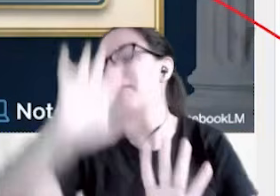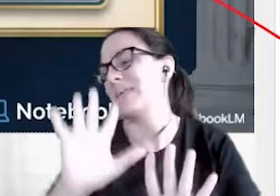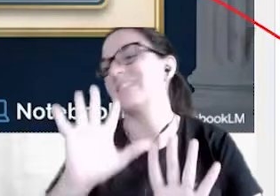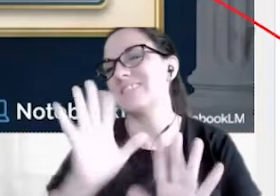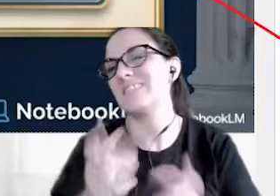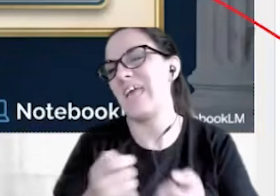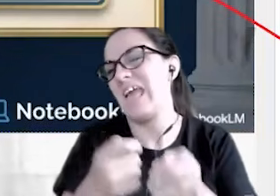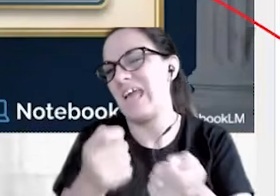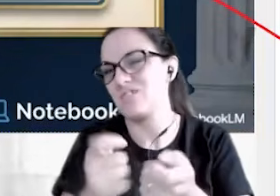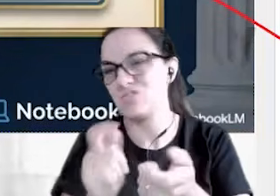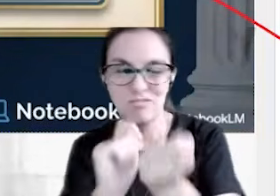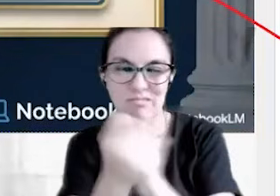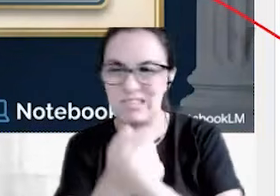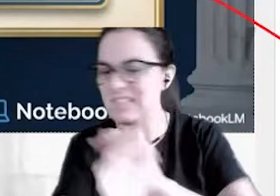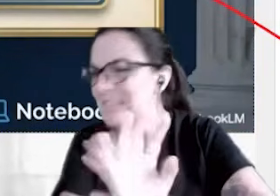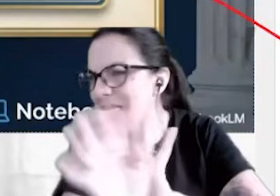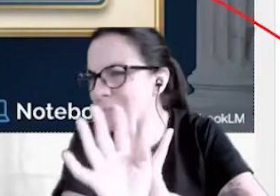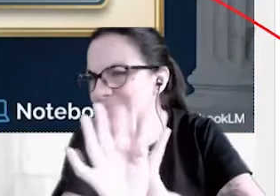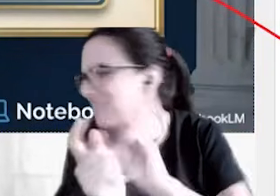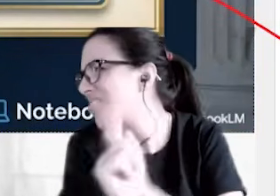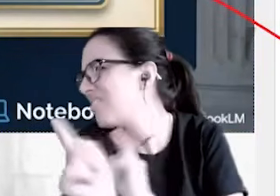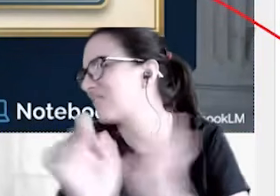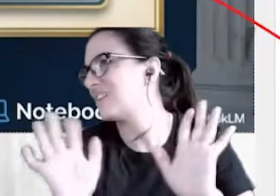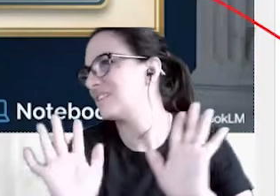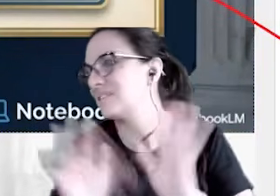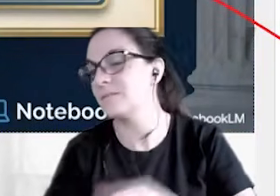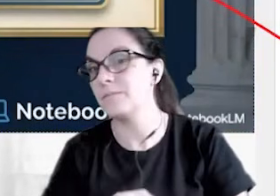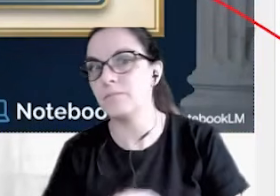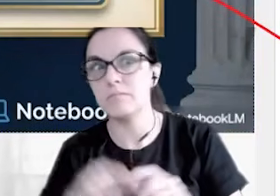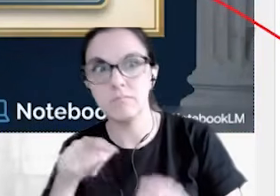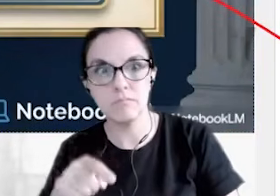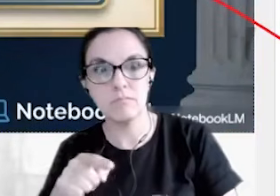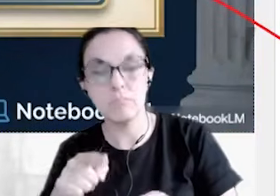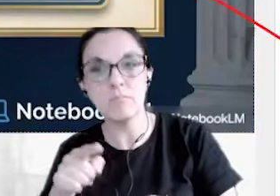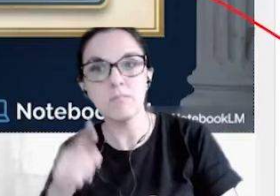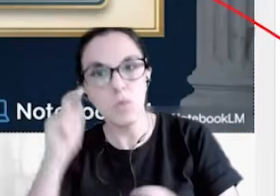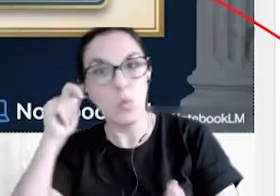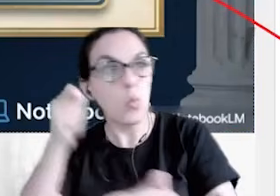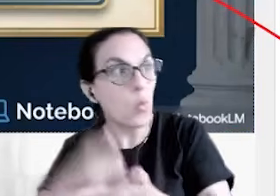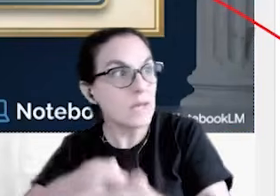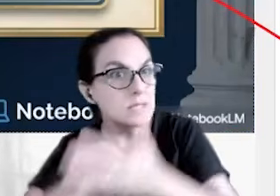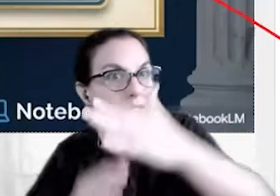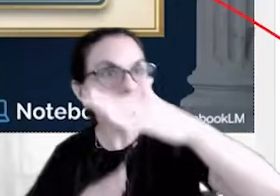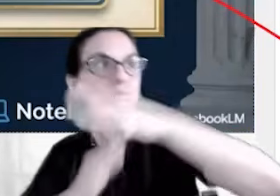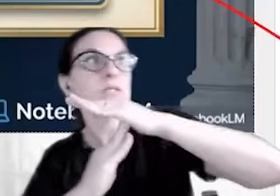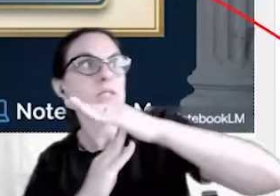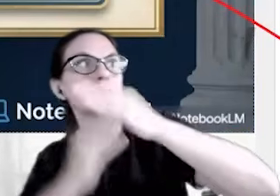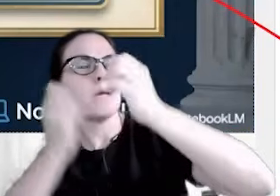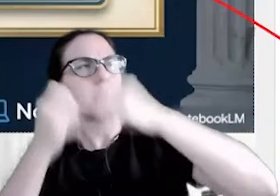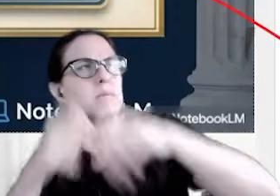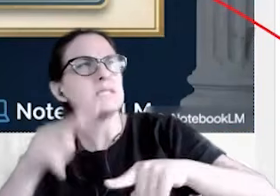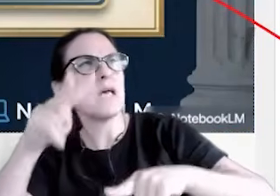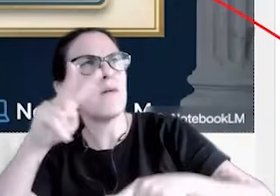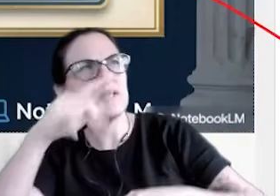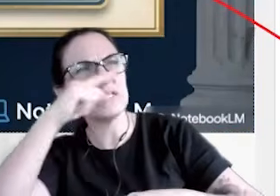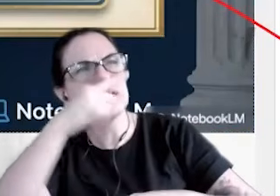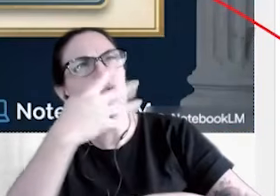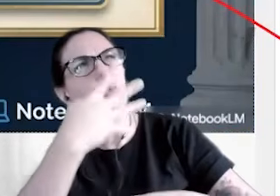montos. Entonces ahí la Corte empieza a analizar todos los anales y toda la sanción de la 27430 y primero le